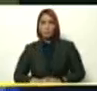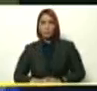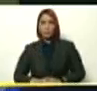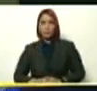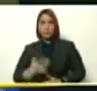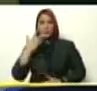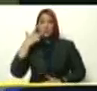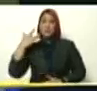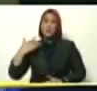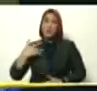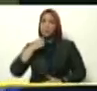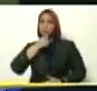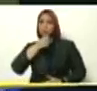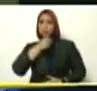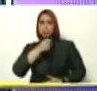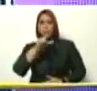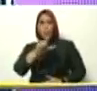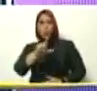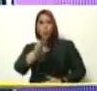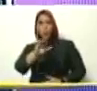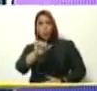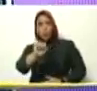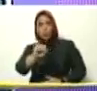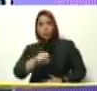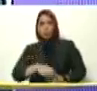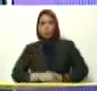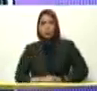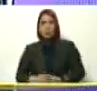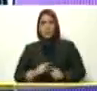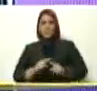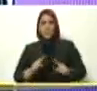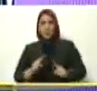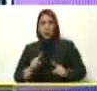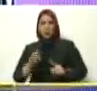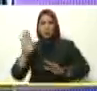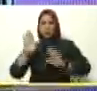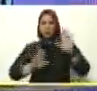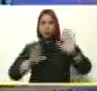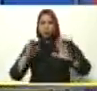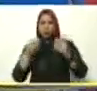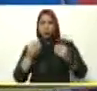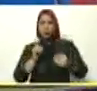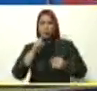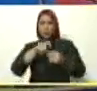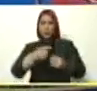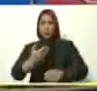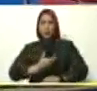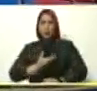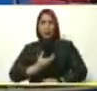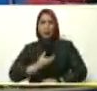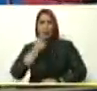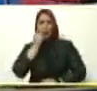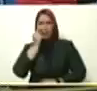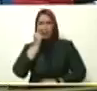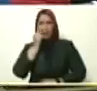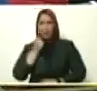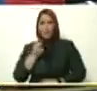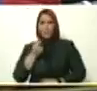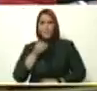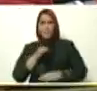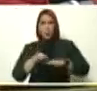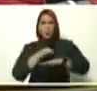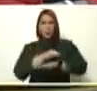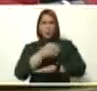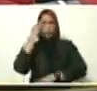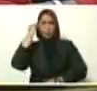famoso periodista Luis José Marcano, para ser postulado como alcalde del municipio Simón